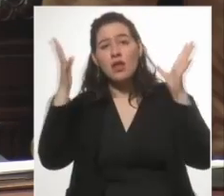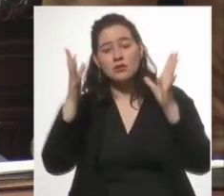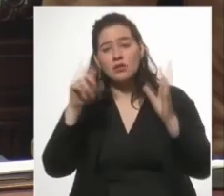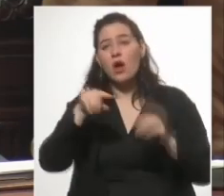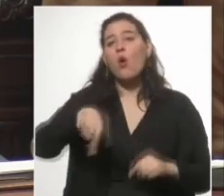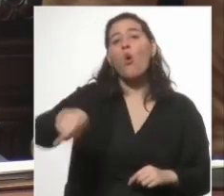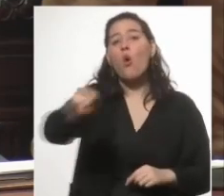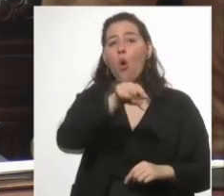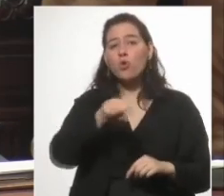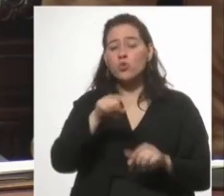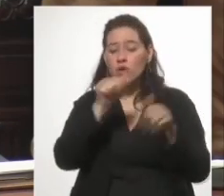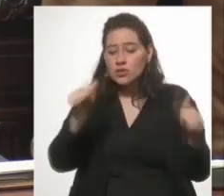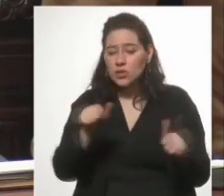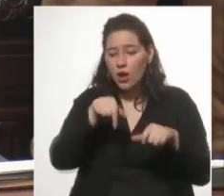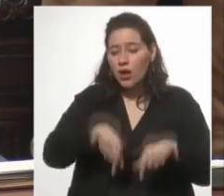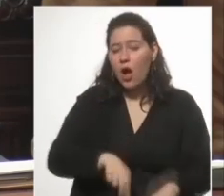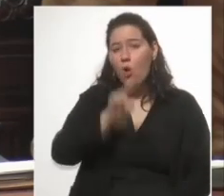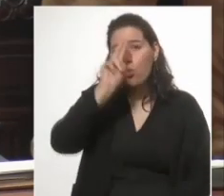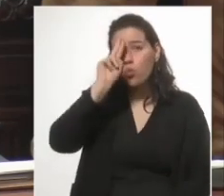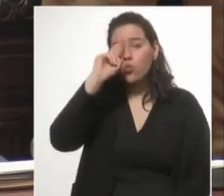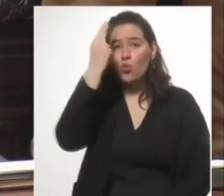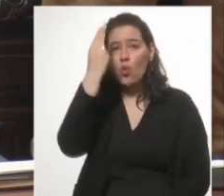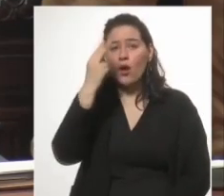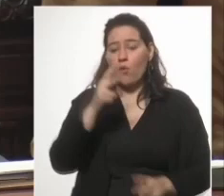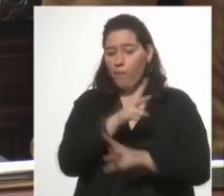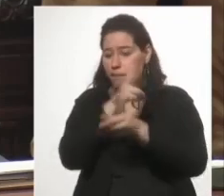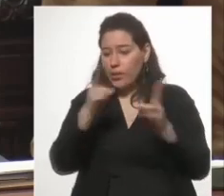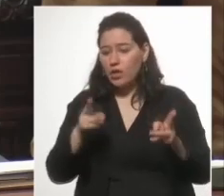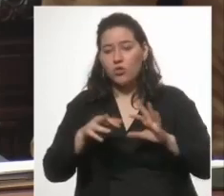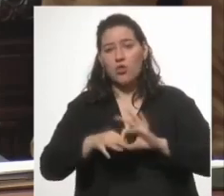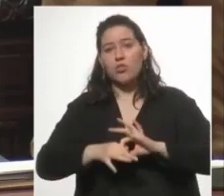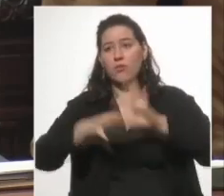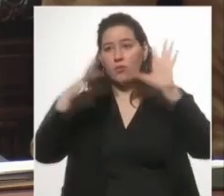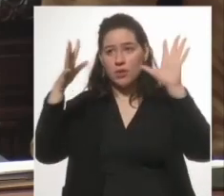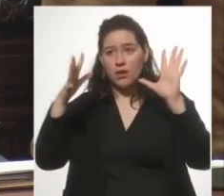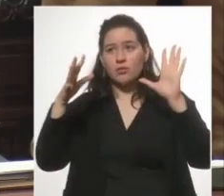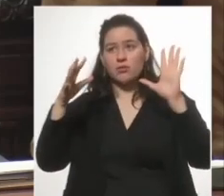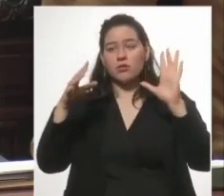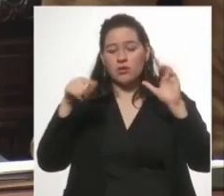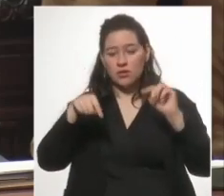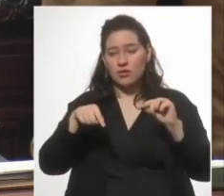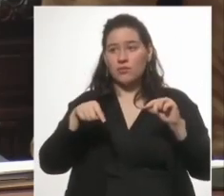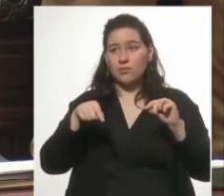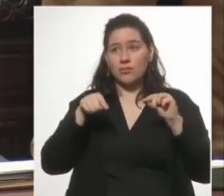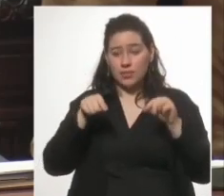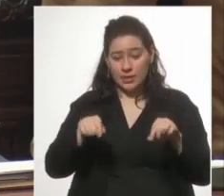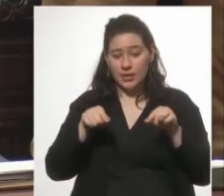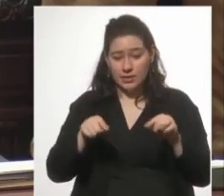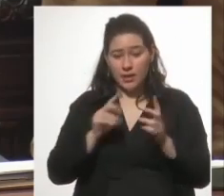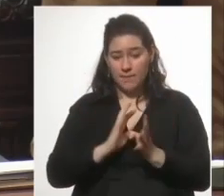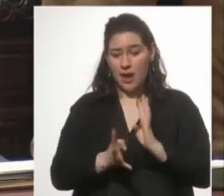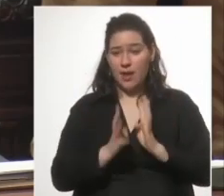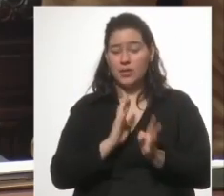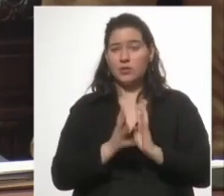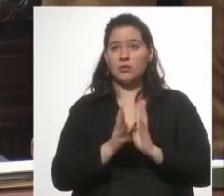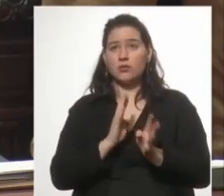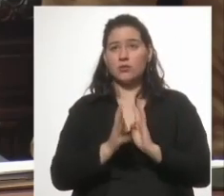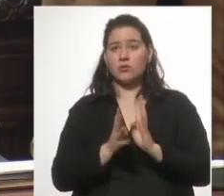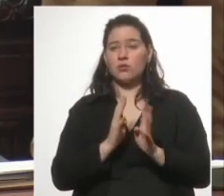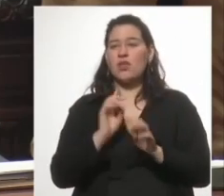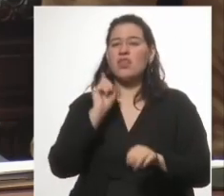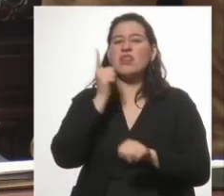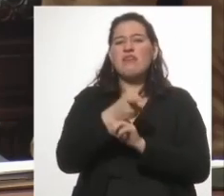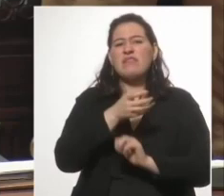los que llevaron a que en este país, en un periodo democrático, este Parlamento